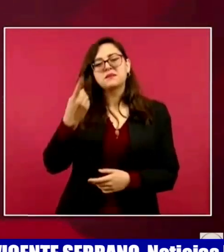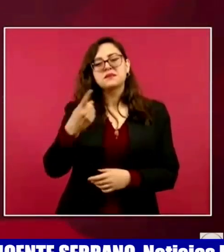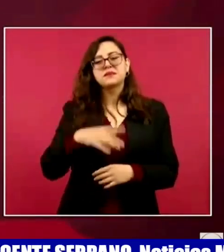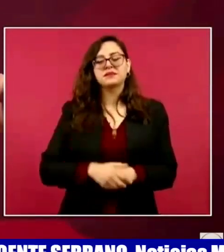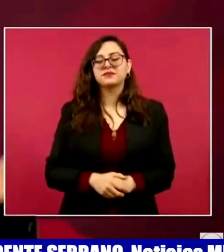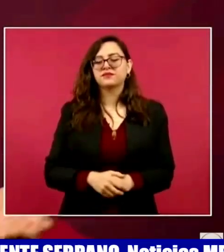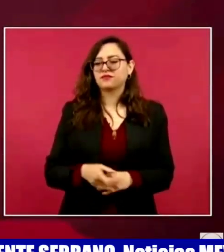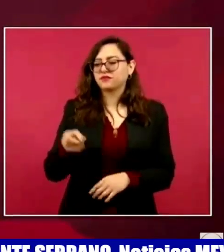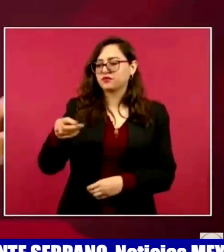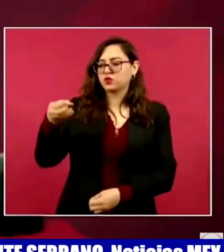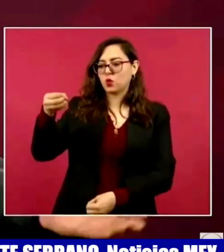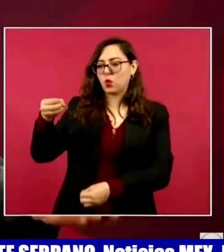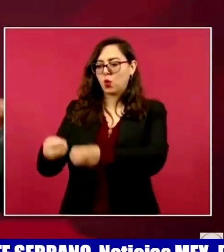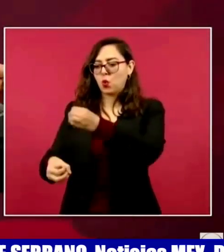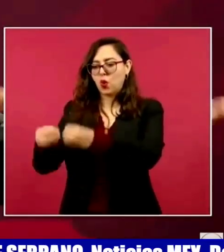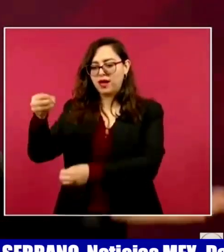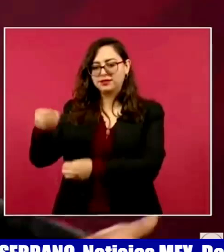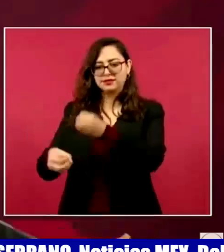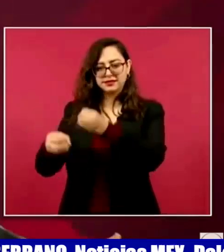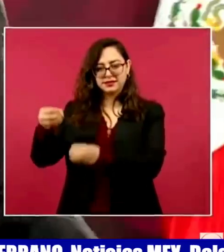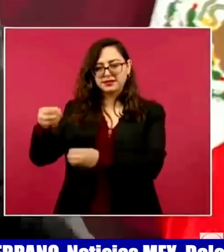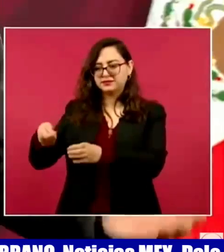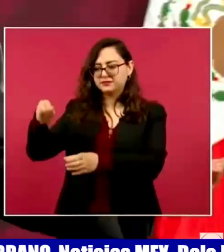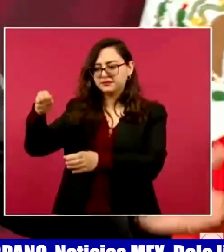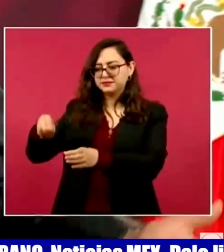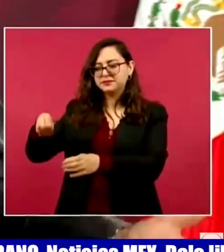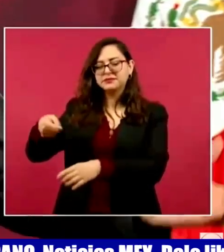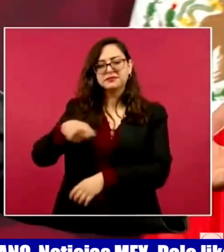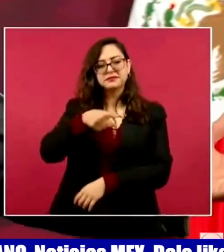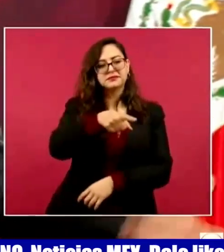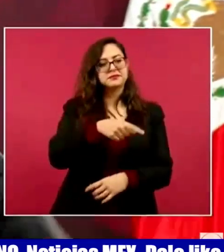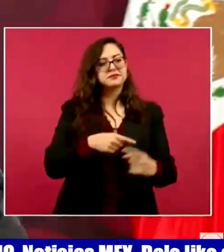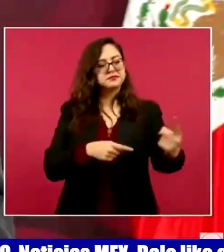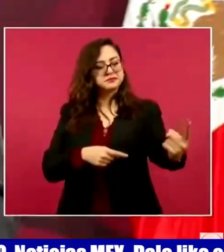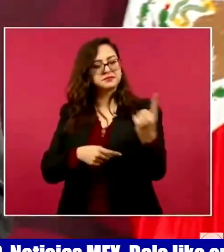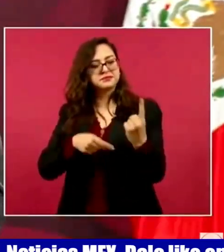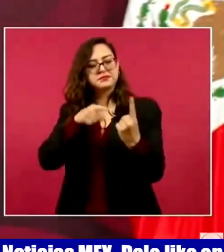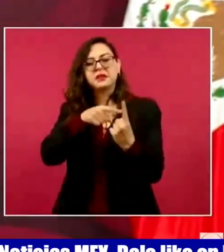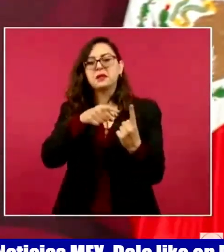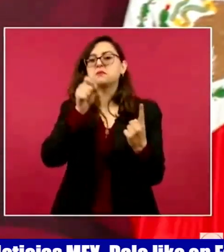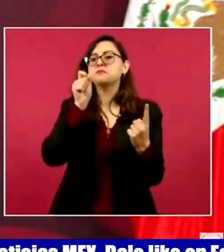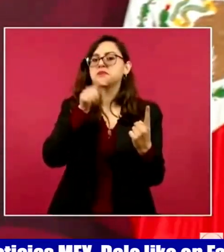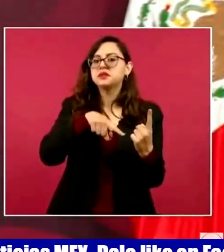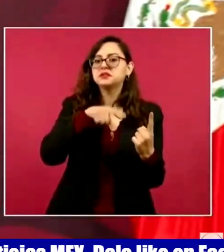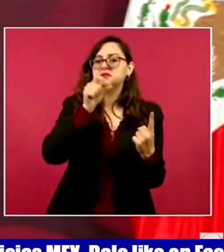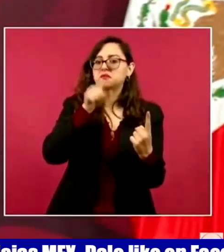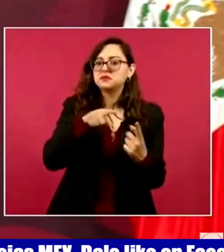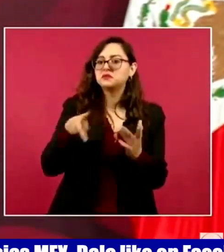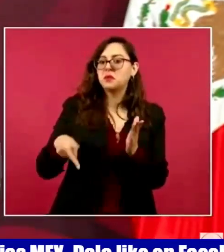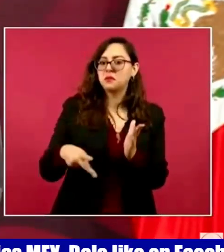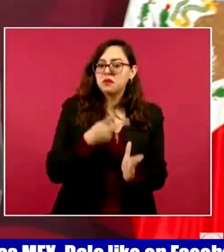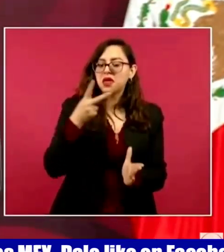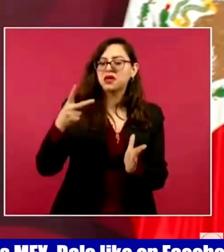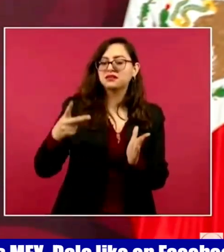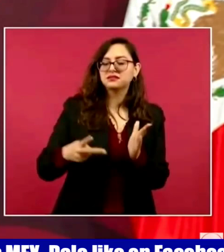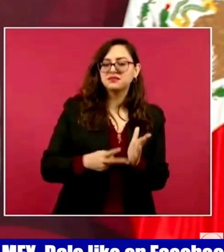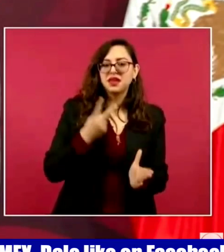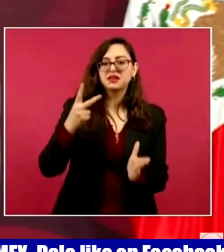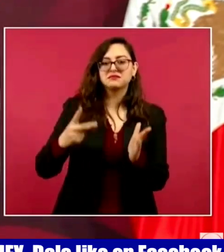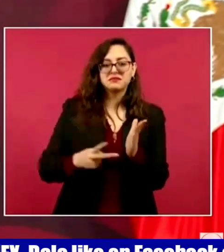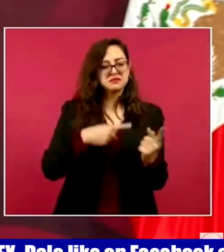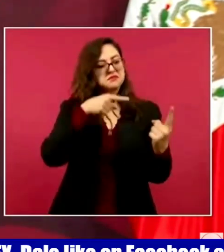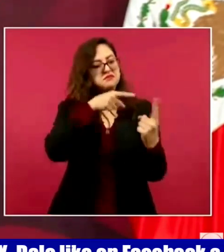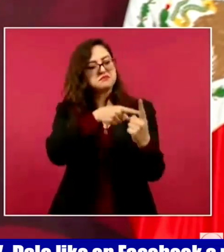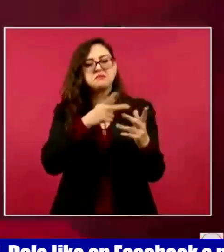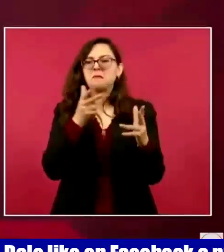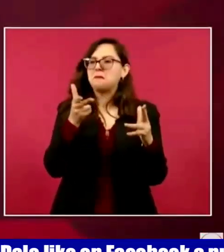expedientes o que ya hay gente que entró a la cárcel 2, 3 veces y que están acusados de homicidio